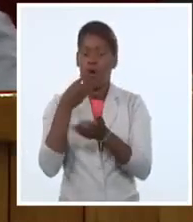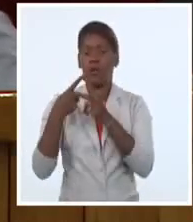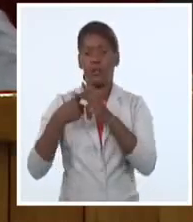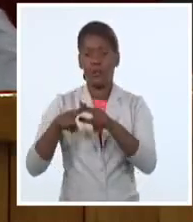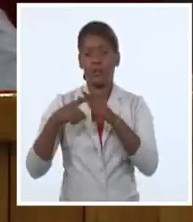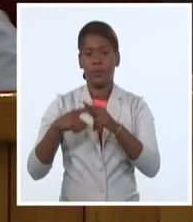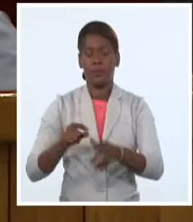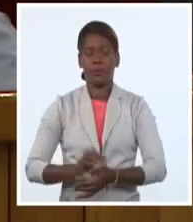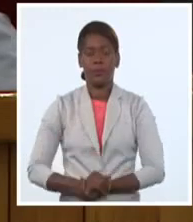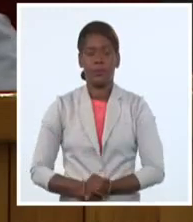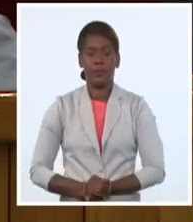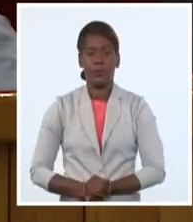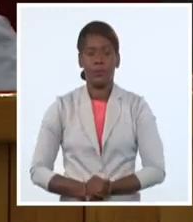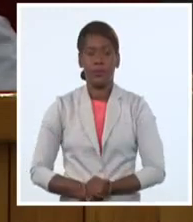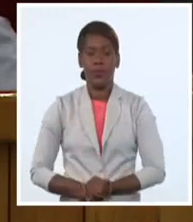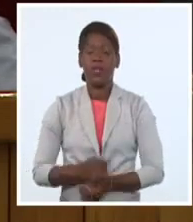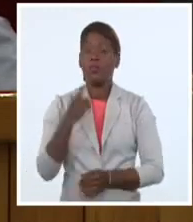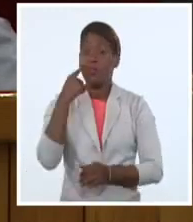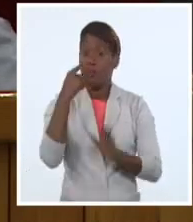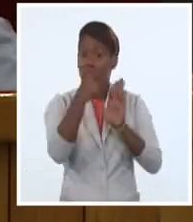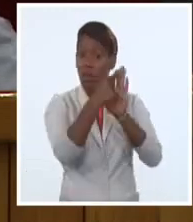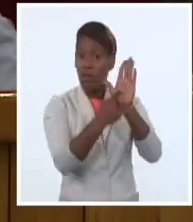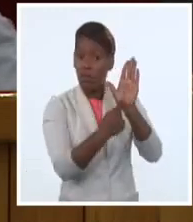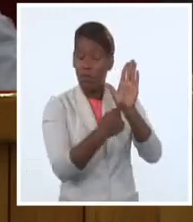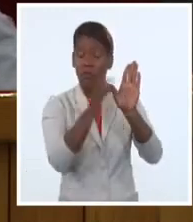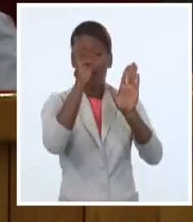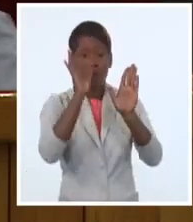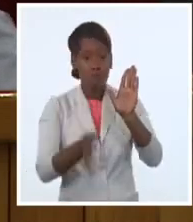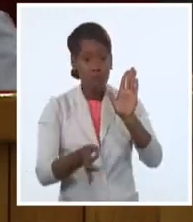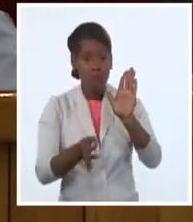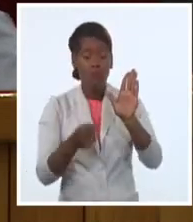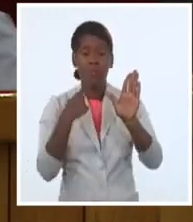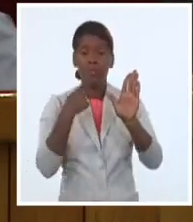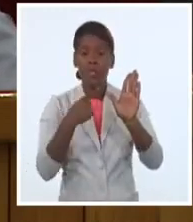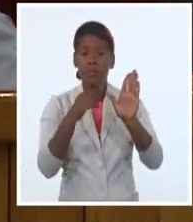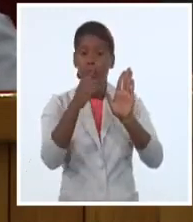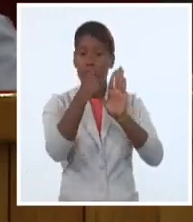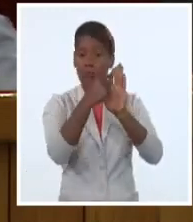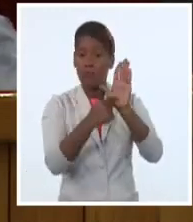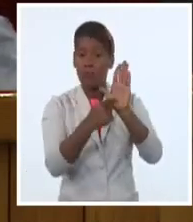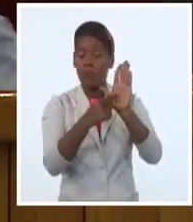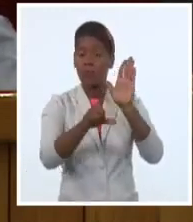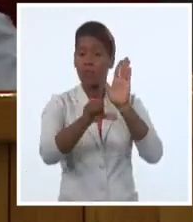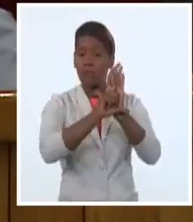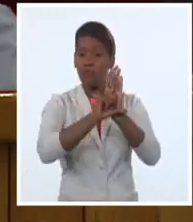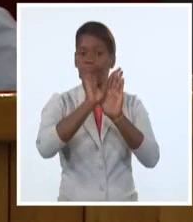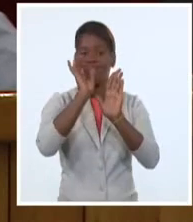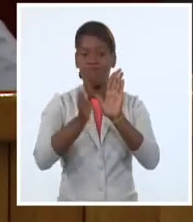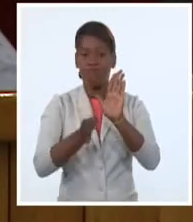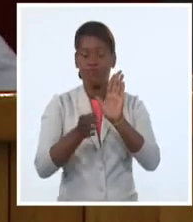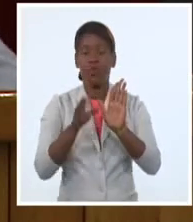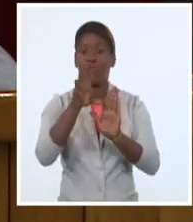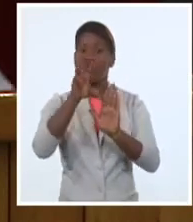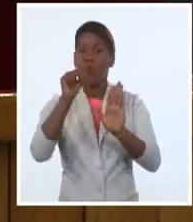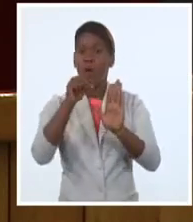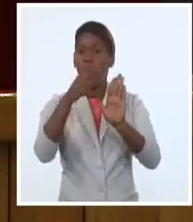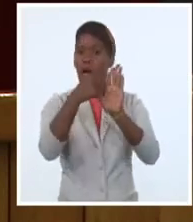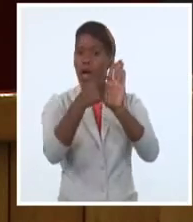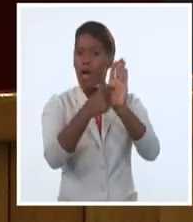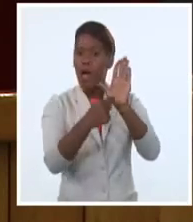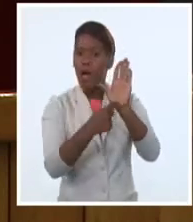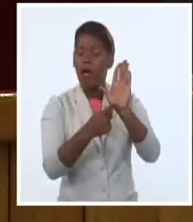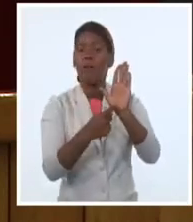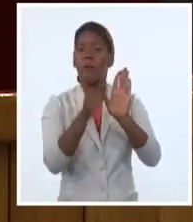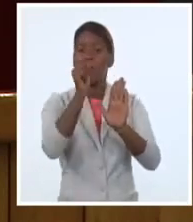los derechos y garantías reconocidos en la Constitución y los tratados internacionales. Son novedosos el reconocimiento de las